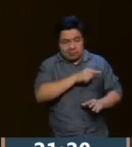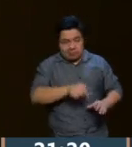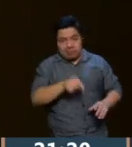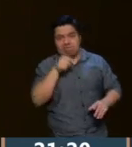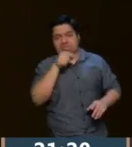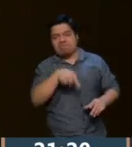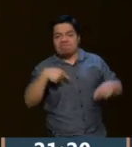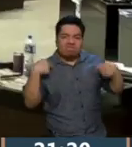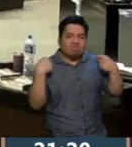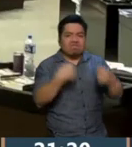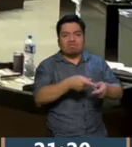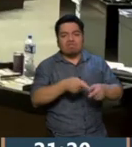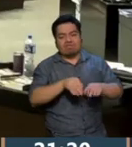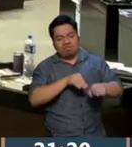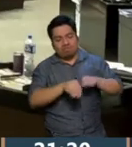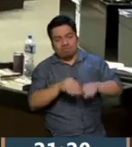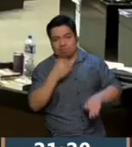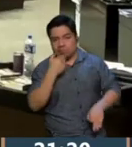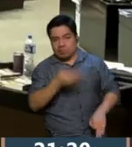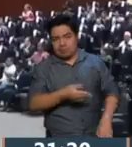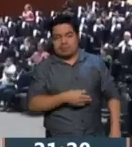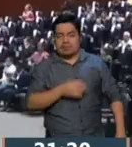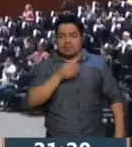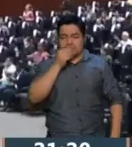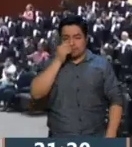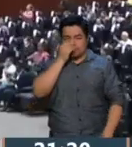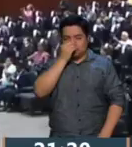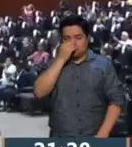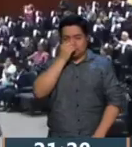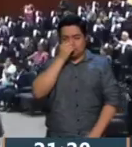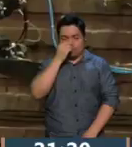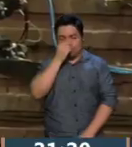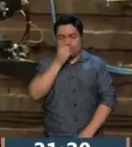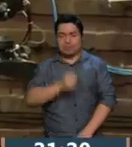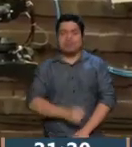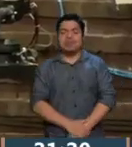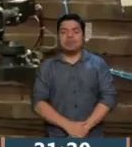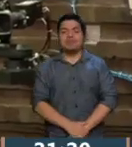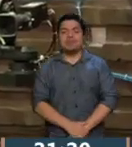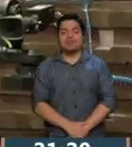pueblo trabajador. Eric Pinto, Informe Capital.